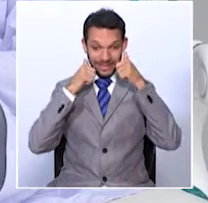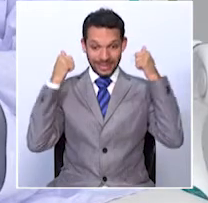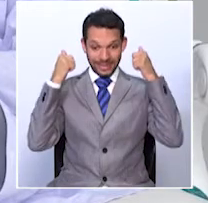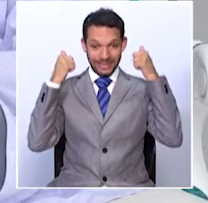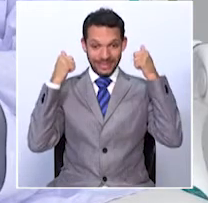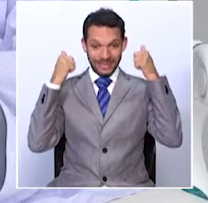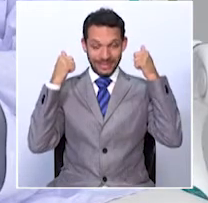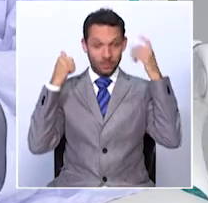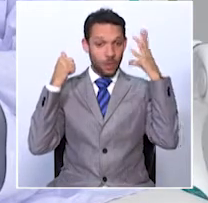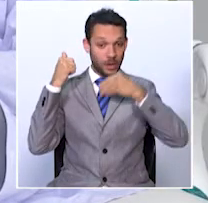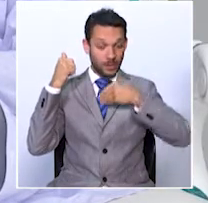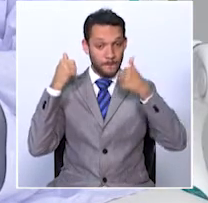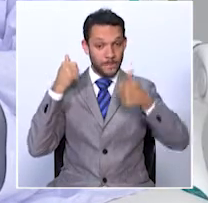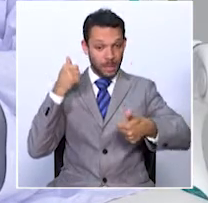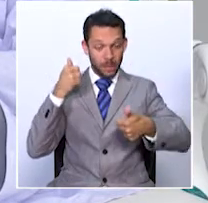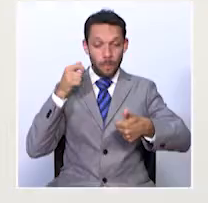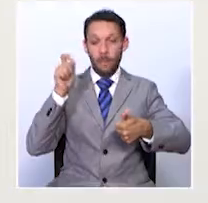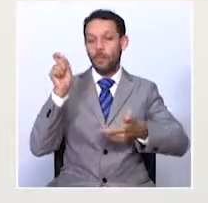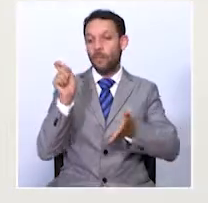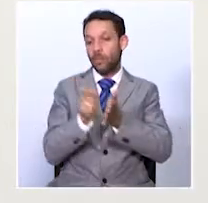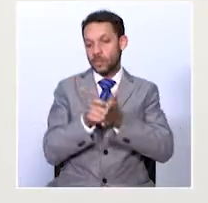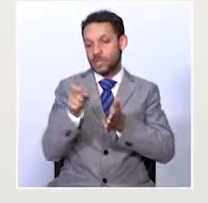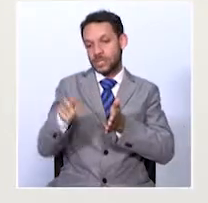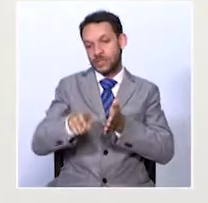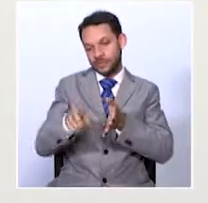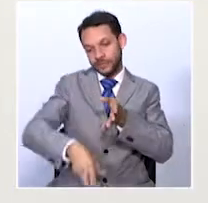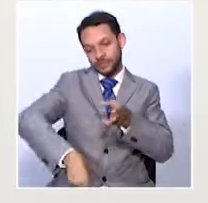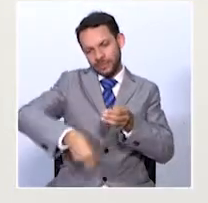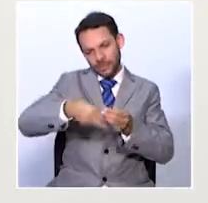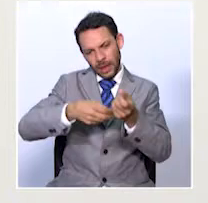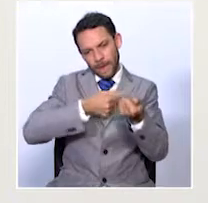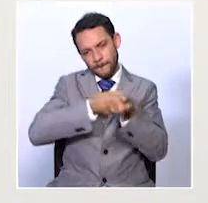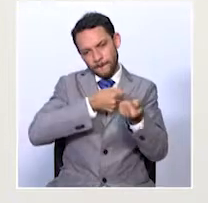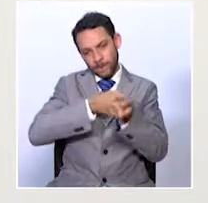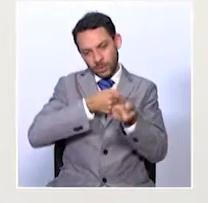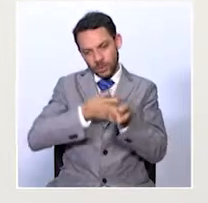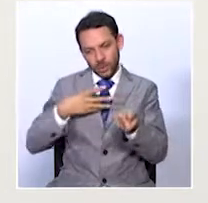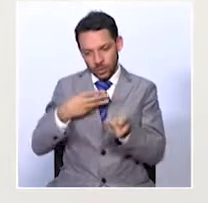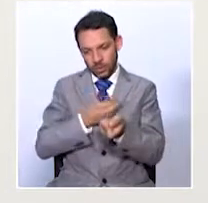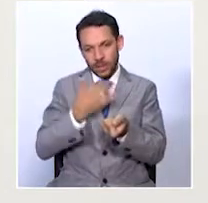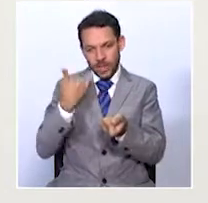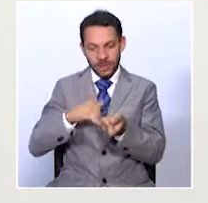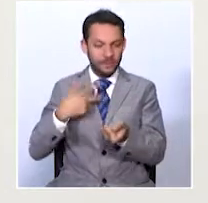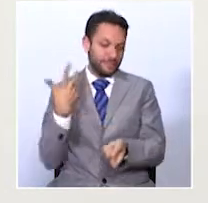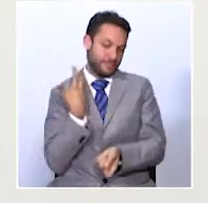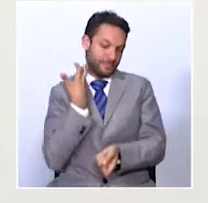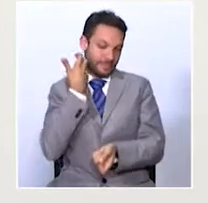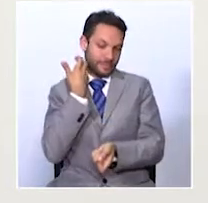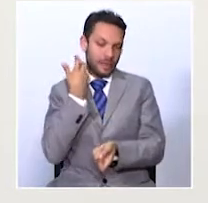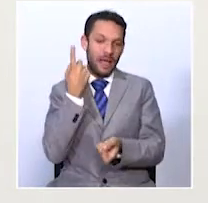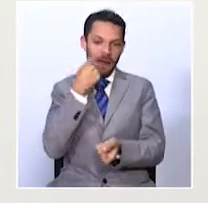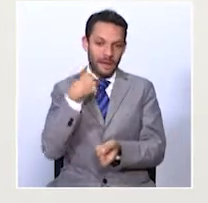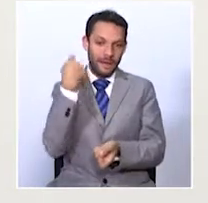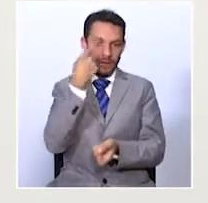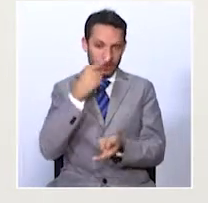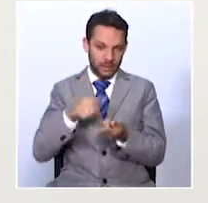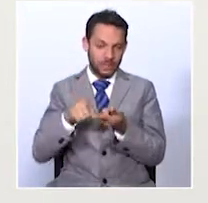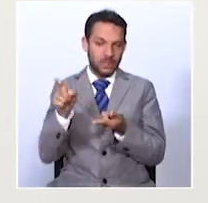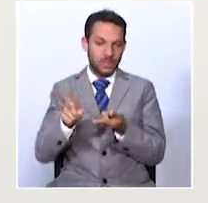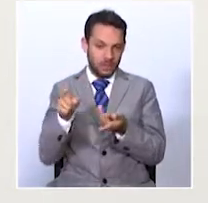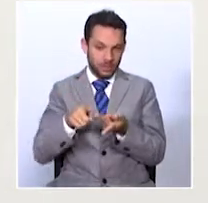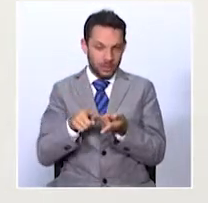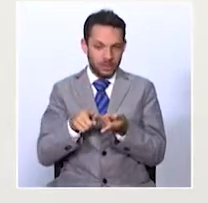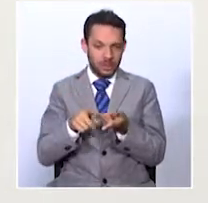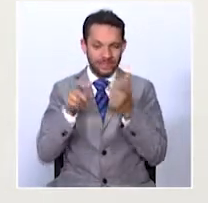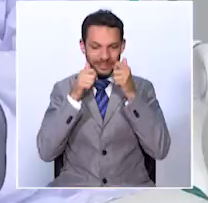verdad sí sube, pero a veces hay que complementar en estos sitios y en otros sitios de la cara colocando un poquito